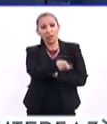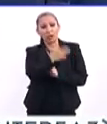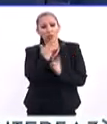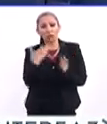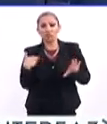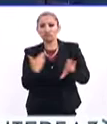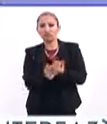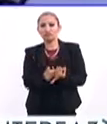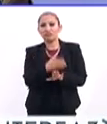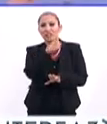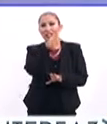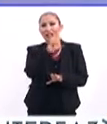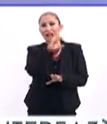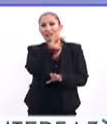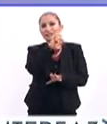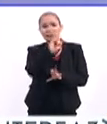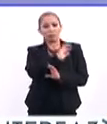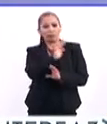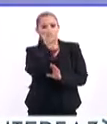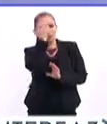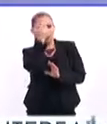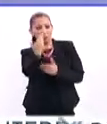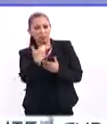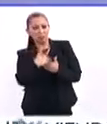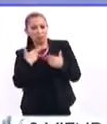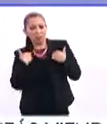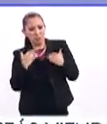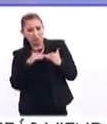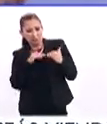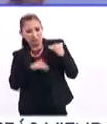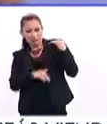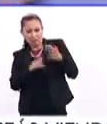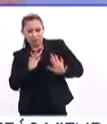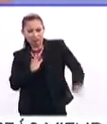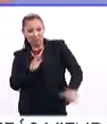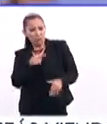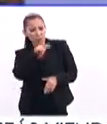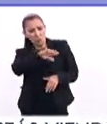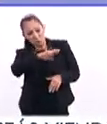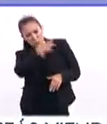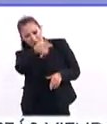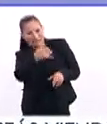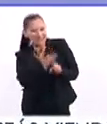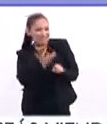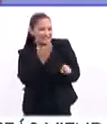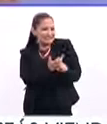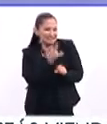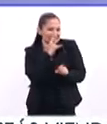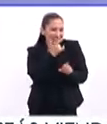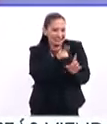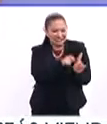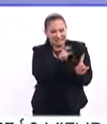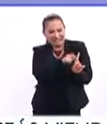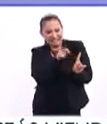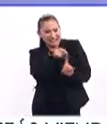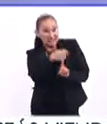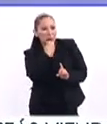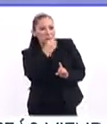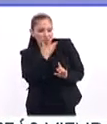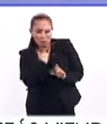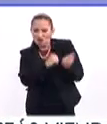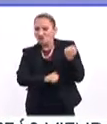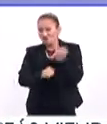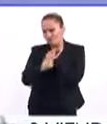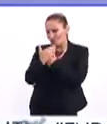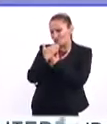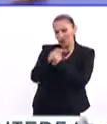desplante racista, porque no te reconozco como humano, como igual a mí. Claro. Eres una changuita, eres simpática, ¿no? Sí. Sabes hacer bien la comida y barres